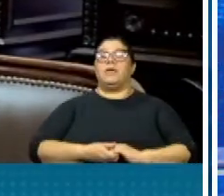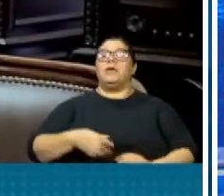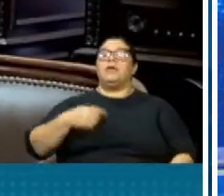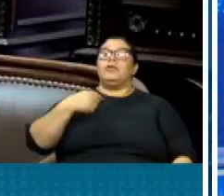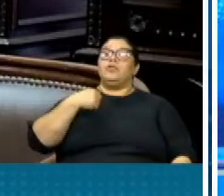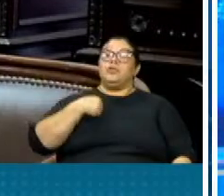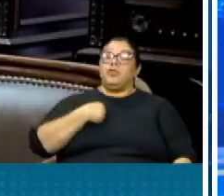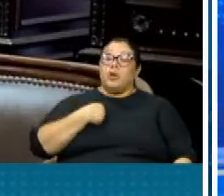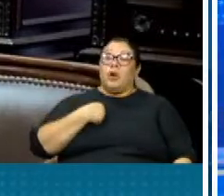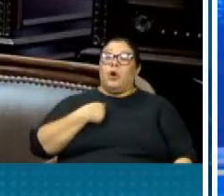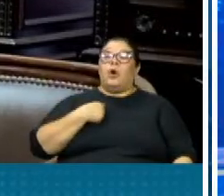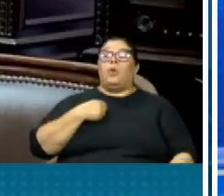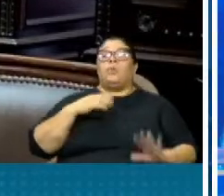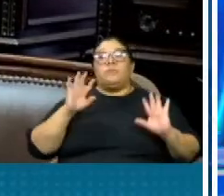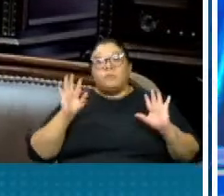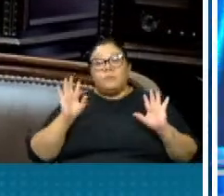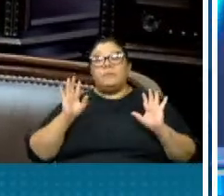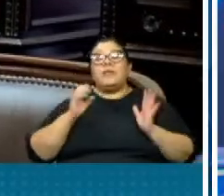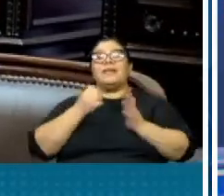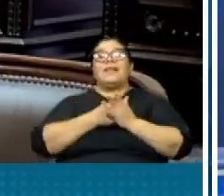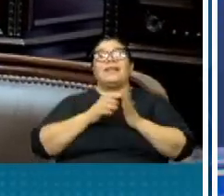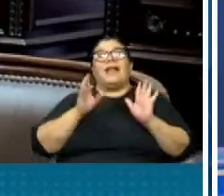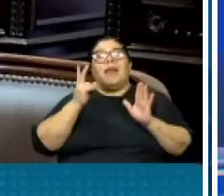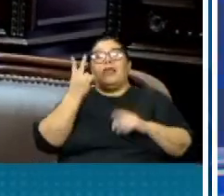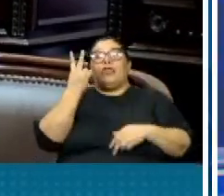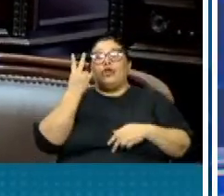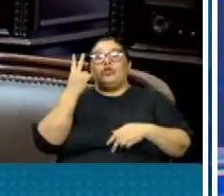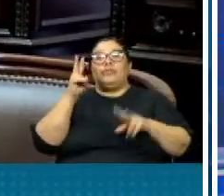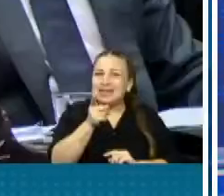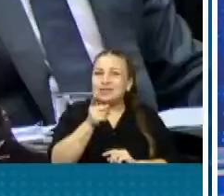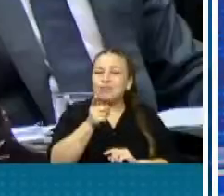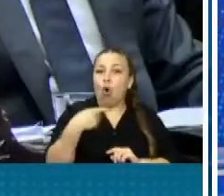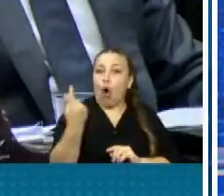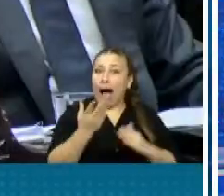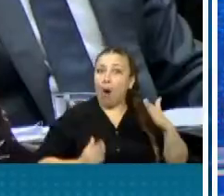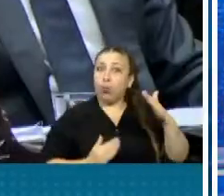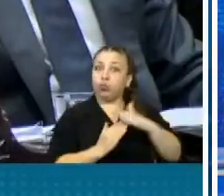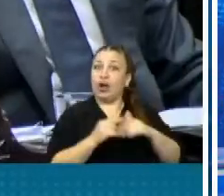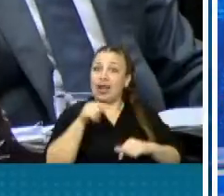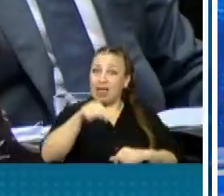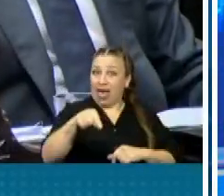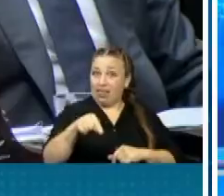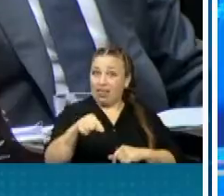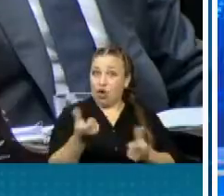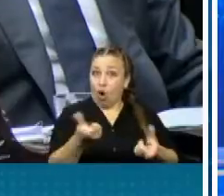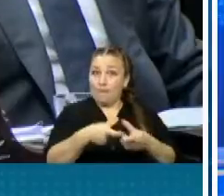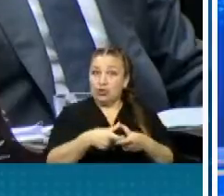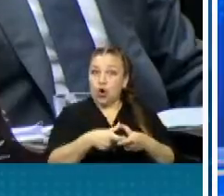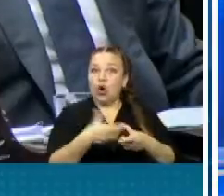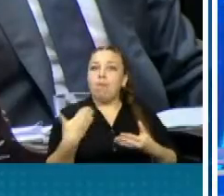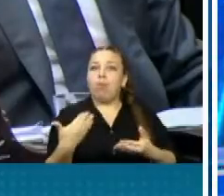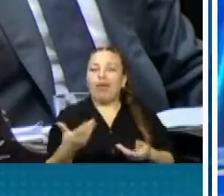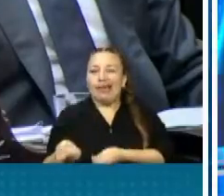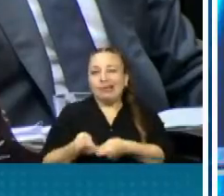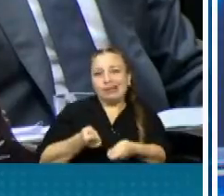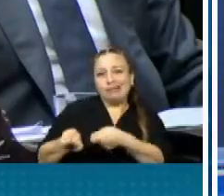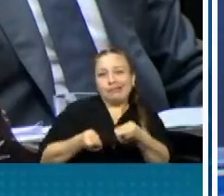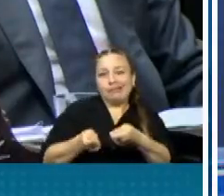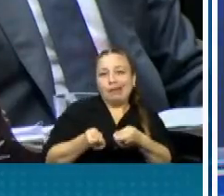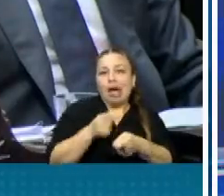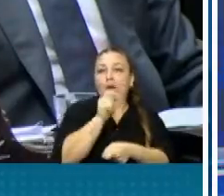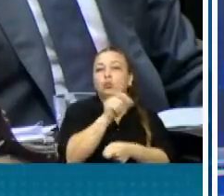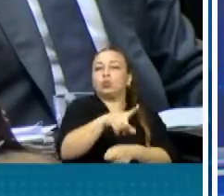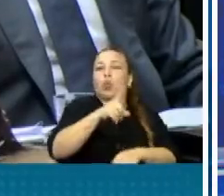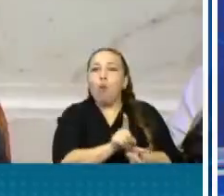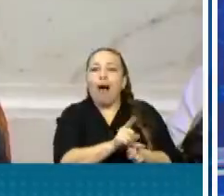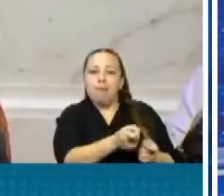aumentar a los que ganan 500, va subiendo, la pirámide se achata. tenés cada vez gente cobrando más cerca de la mínima y